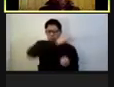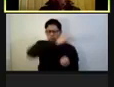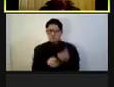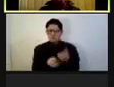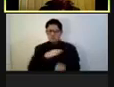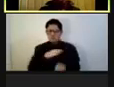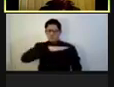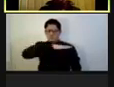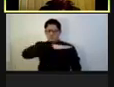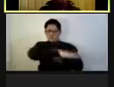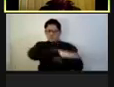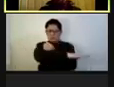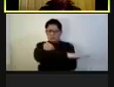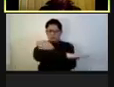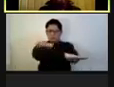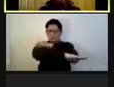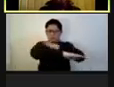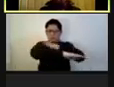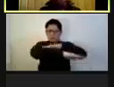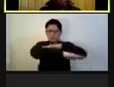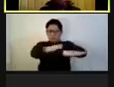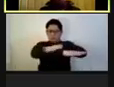teoría, digamos, de tectónica de placas.